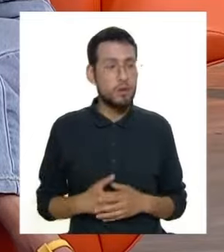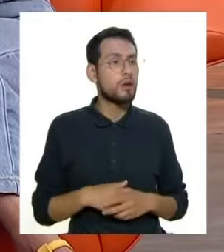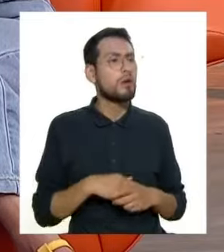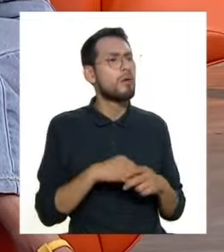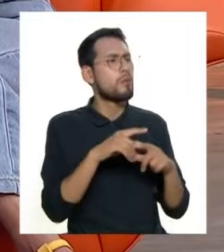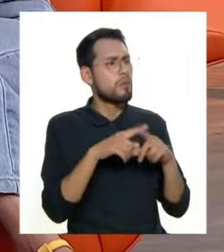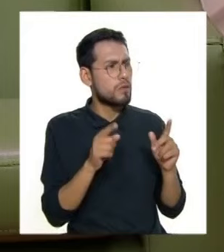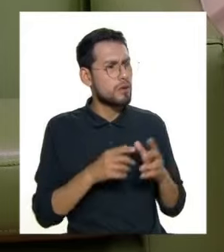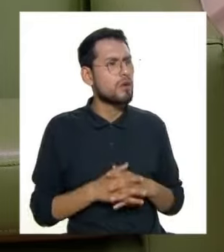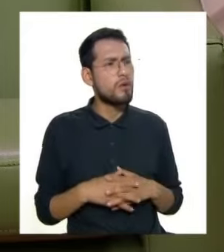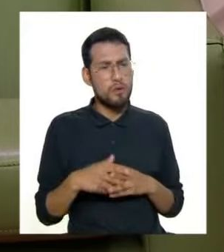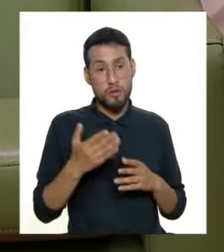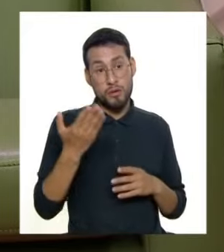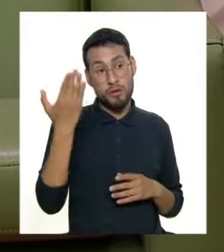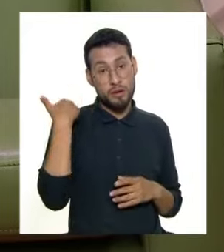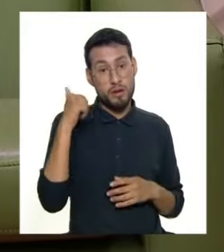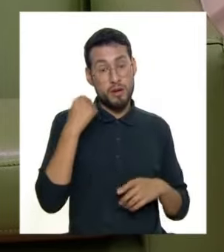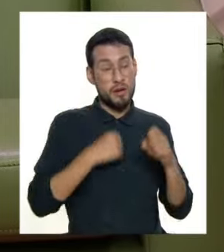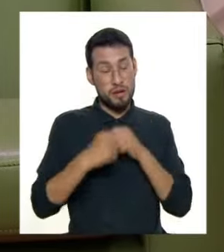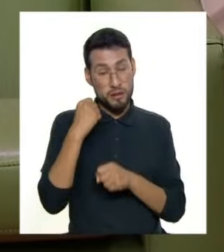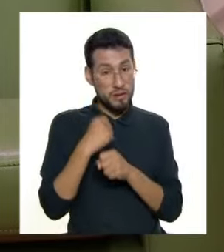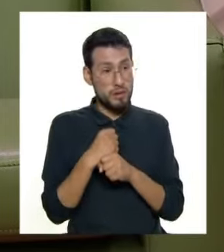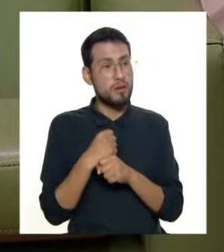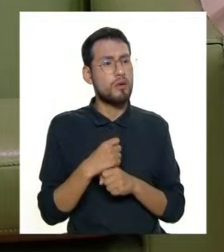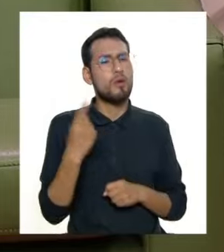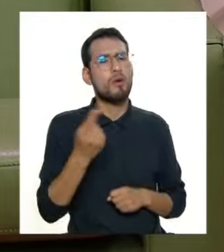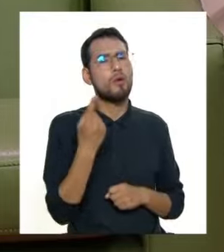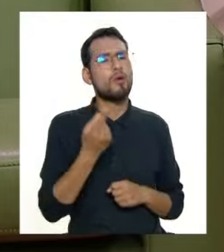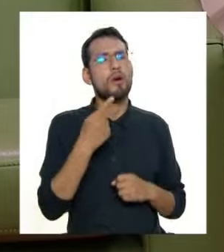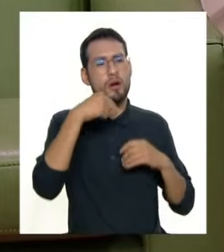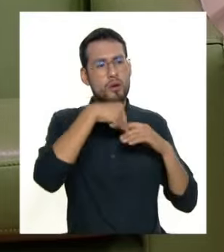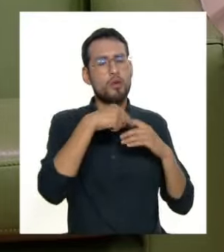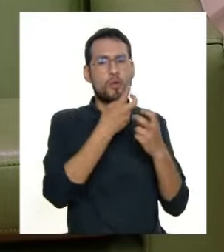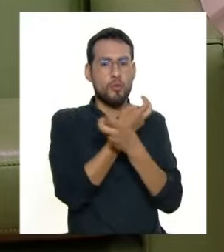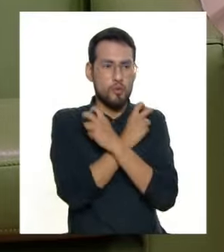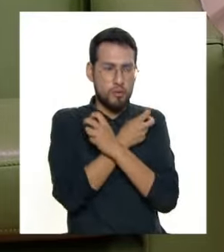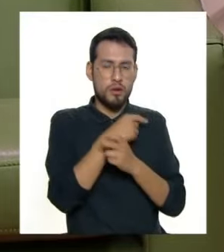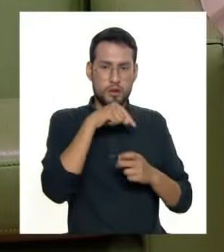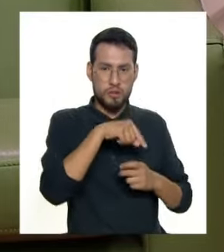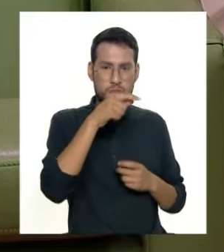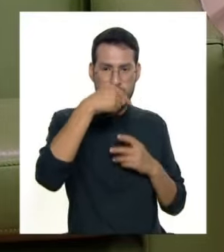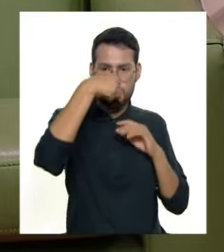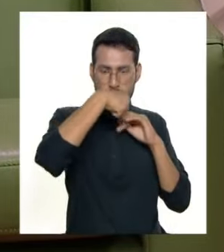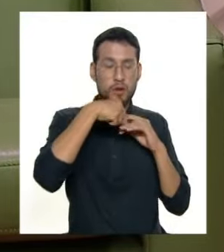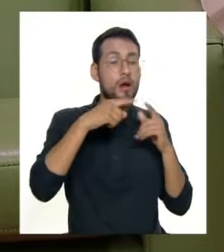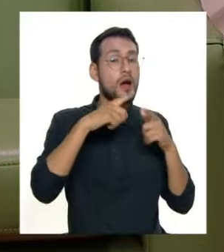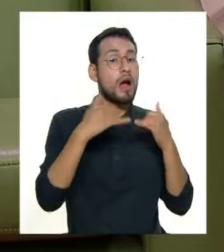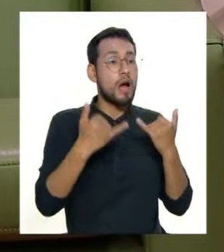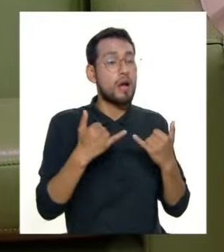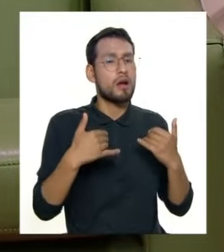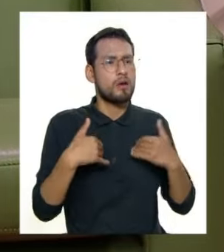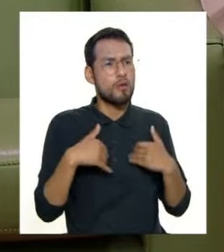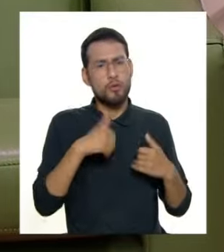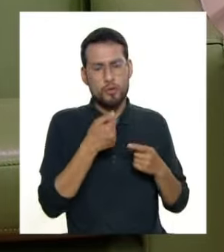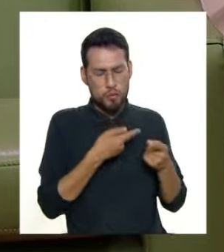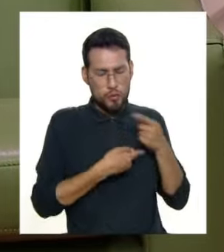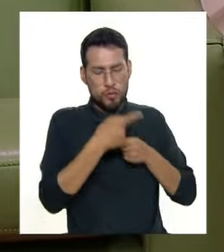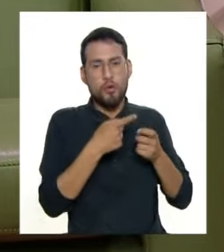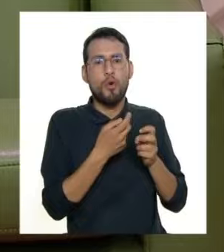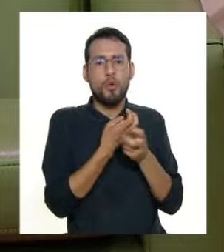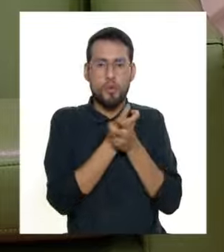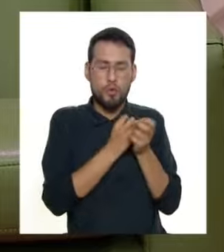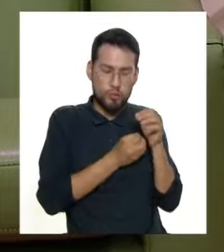pero claro, hasta hace unos 10 años más o menos, solamente se colocaba en el hueso propio del paciente. Ya. Yeah. Pero ahora existen técnicas de reconstrucción de